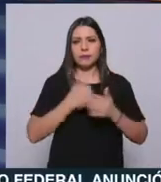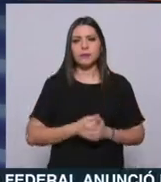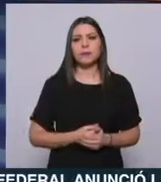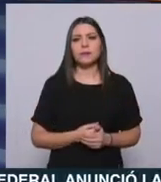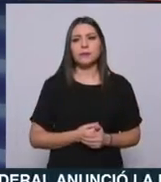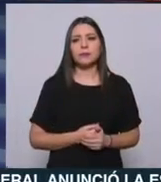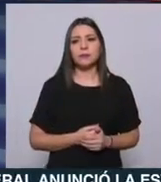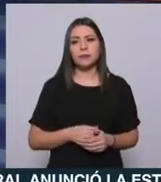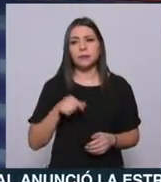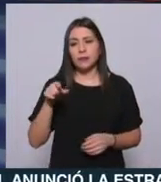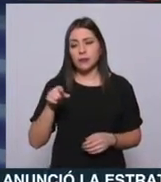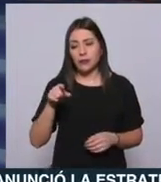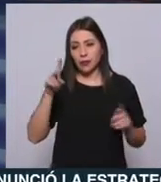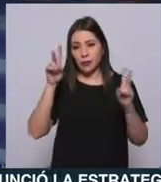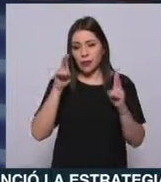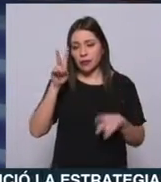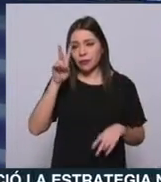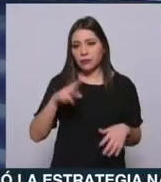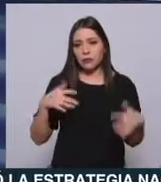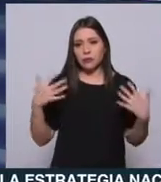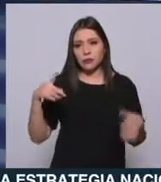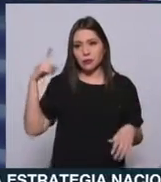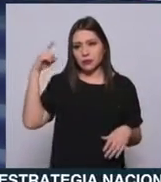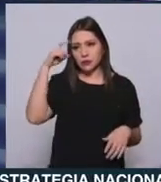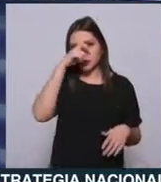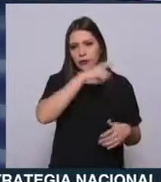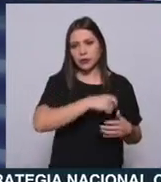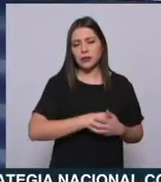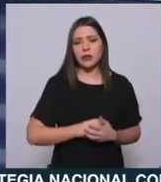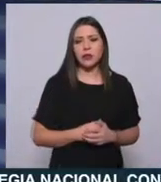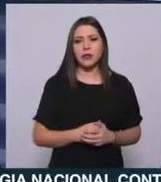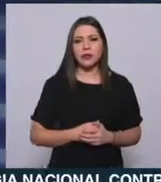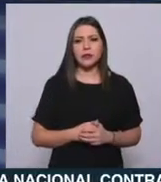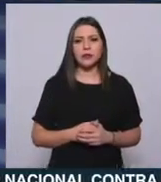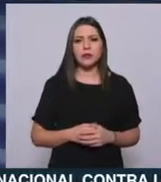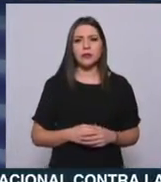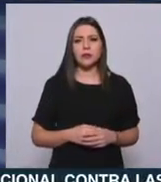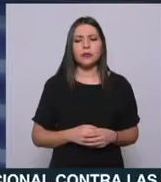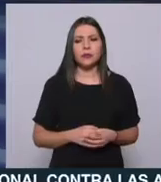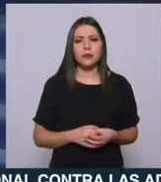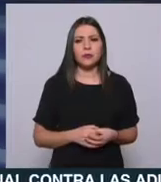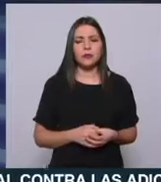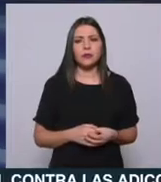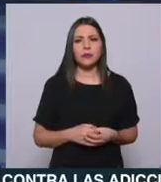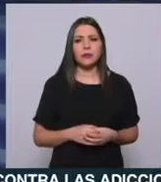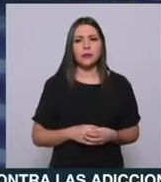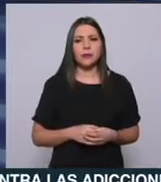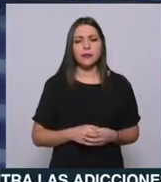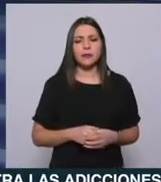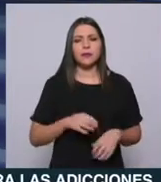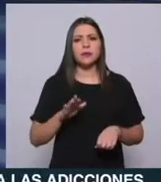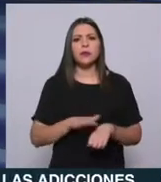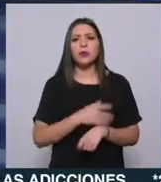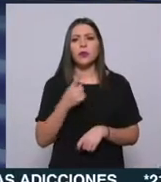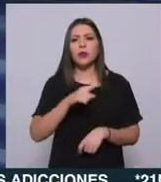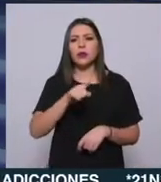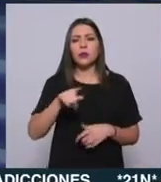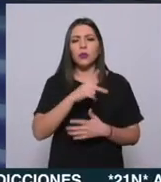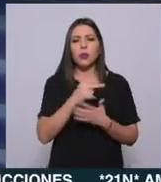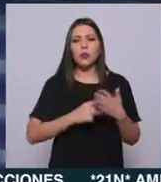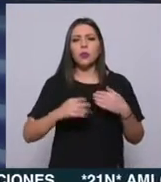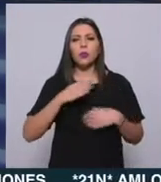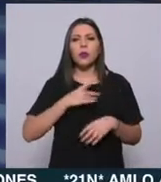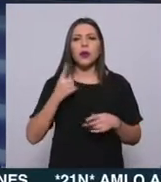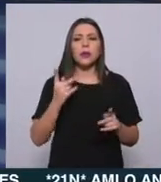tema muy complejo. Sin duda alguna, maestra. ¿Por qué en esta ocasión van a ser eficaces a diferencia de lo que pasó en